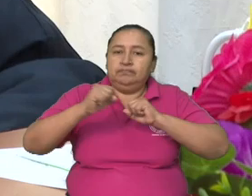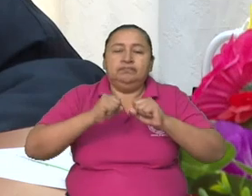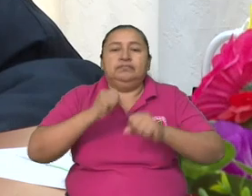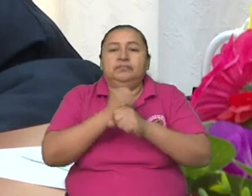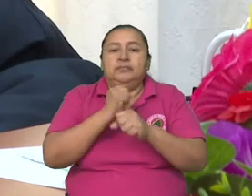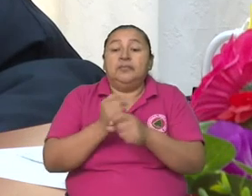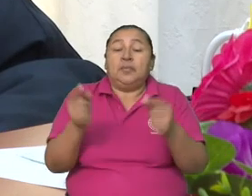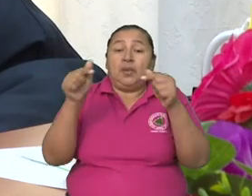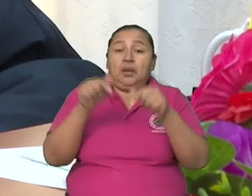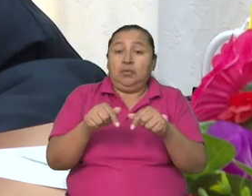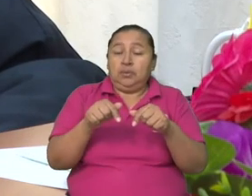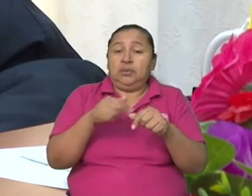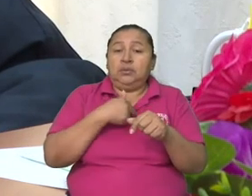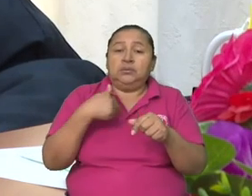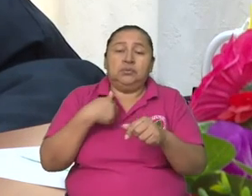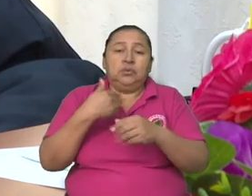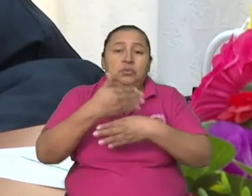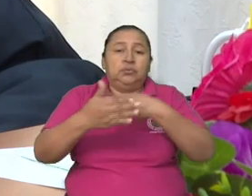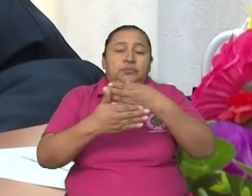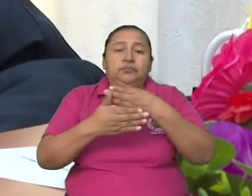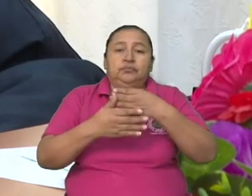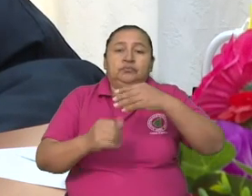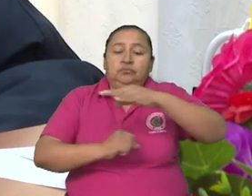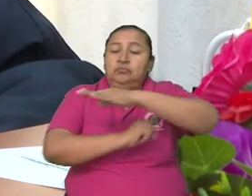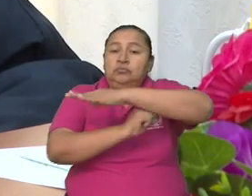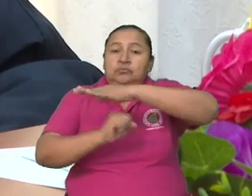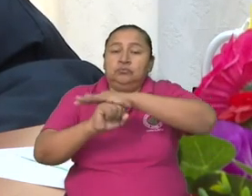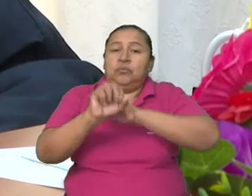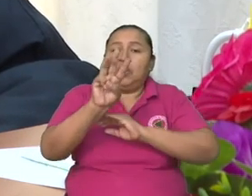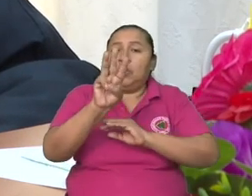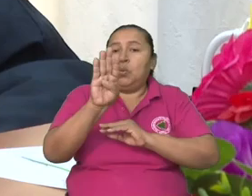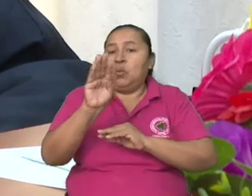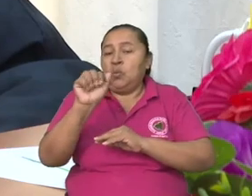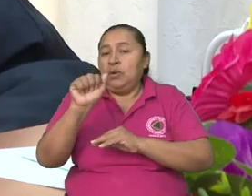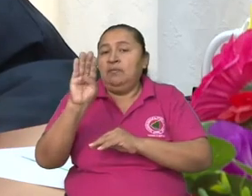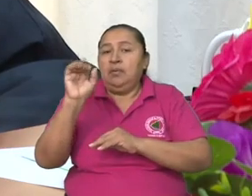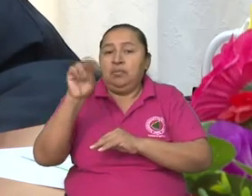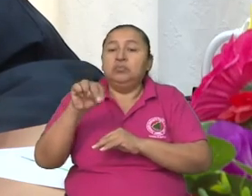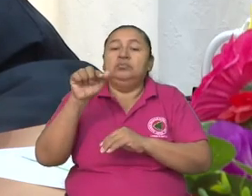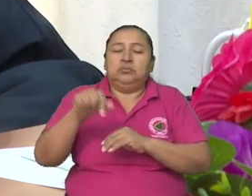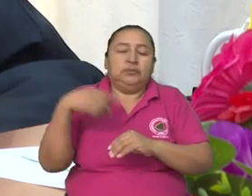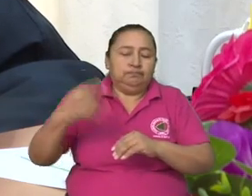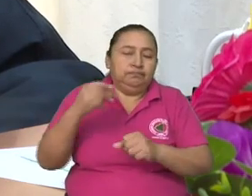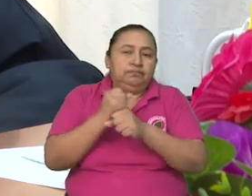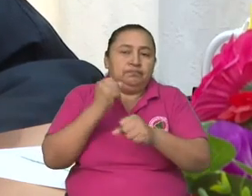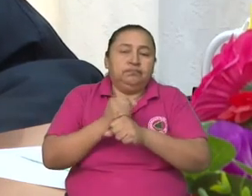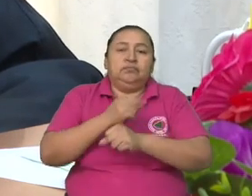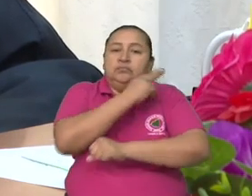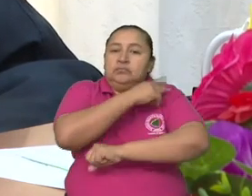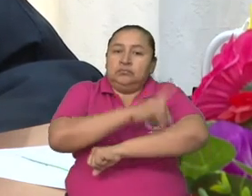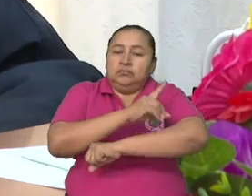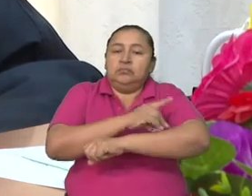Y ahorita se está construyendo un puente en Huevoabún. Es el esfuerzo que está haciendo el comandante Daniel y la compañera